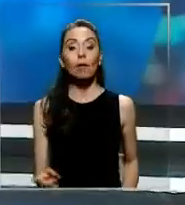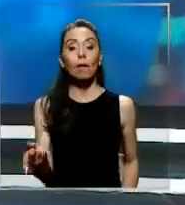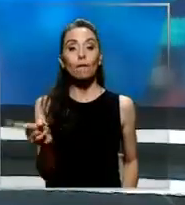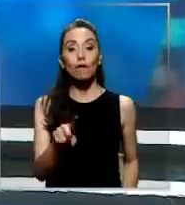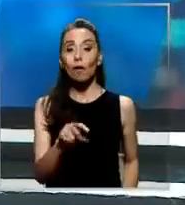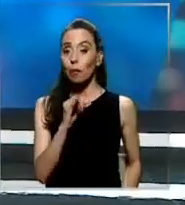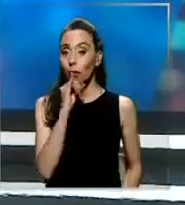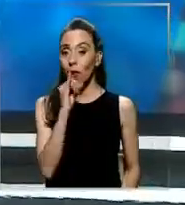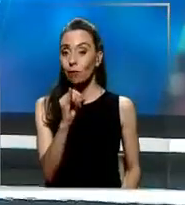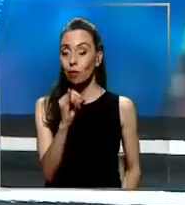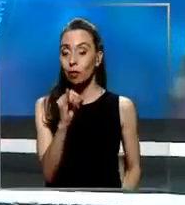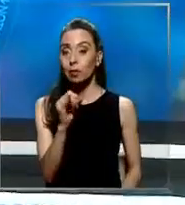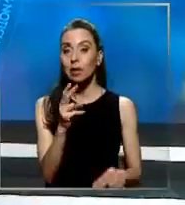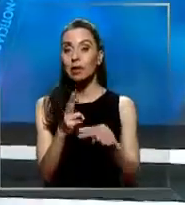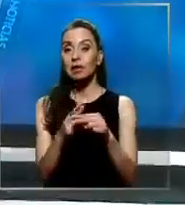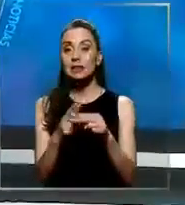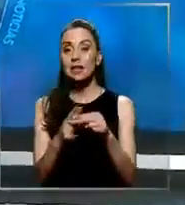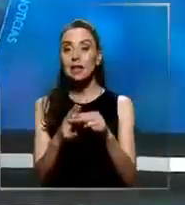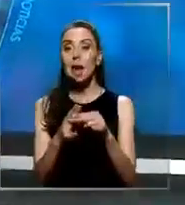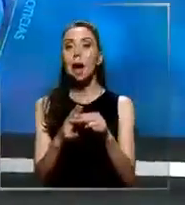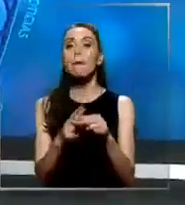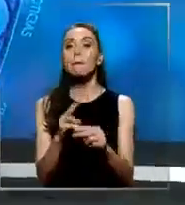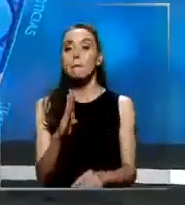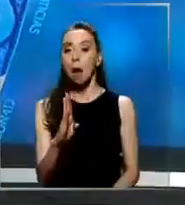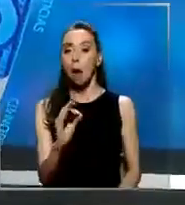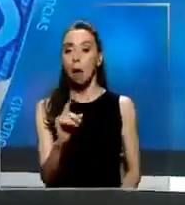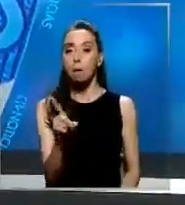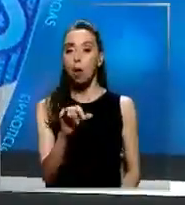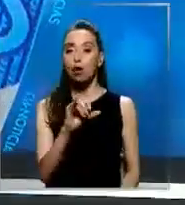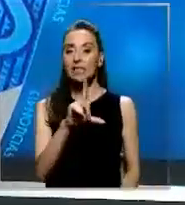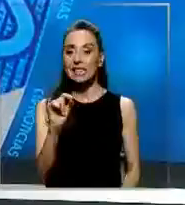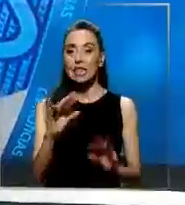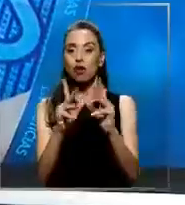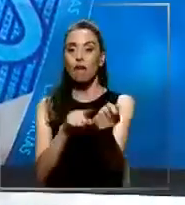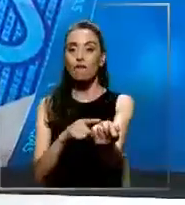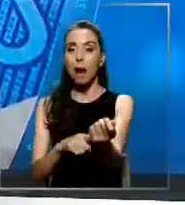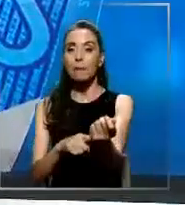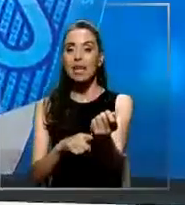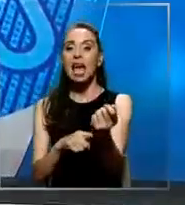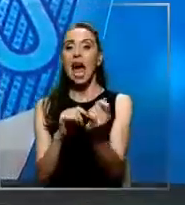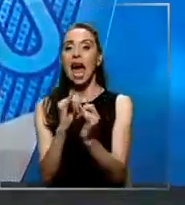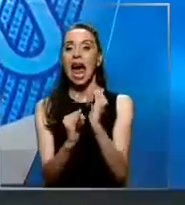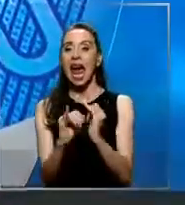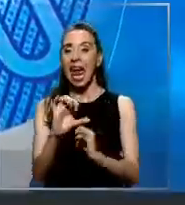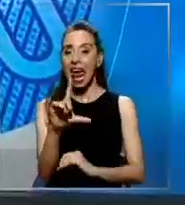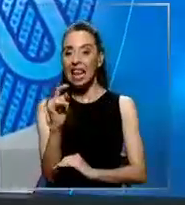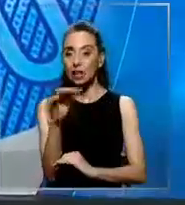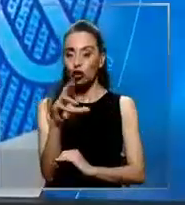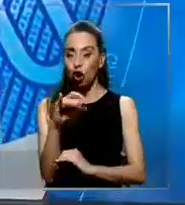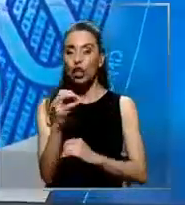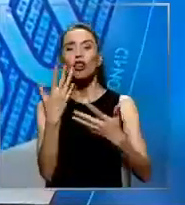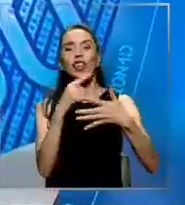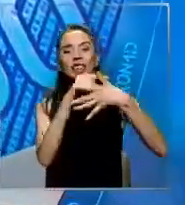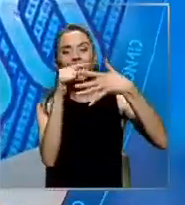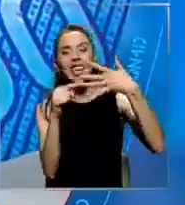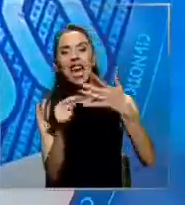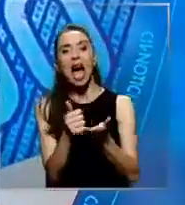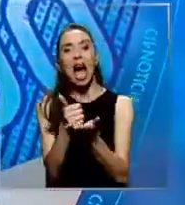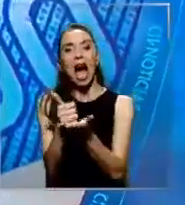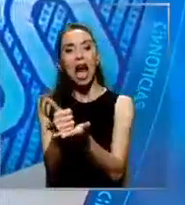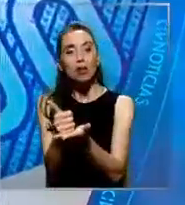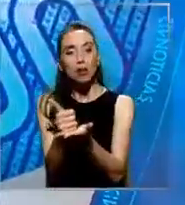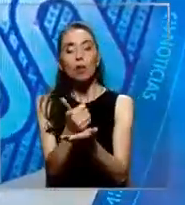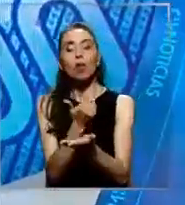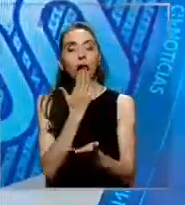Regresamos con informaciones del llamado bolsillo familiar electrónico, que recordemos está dentro del paquete de ayudas económicas que el gobierno dio a conocer